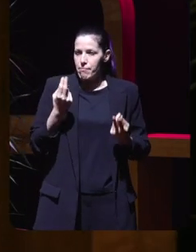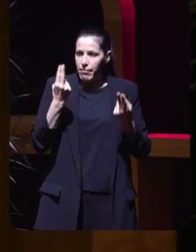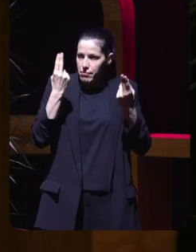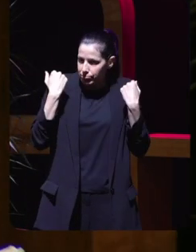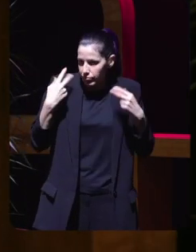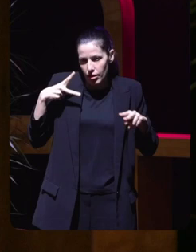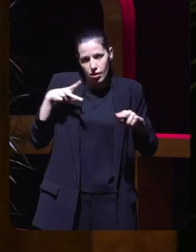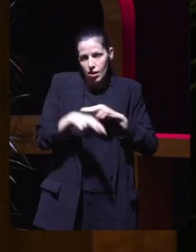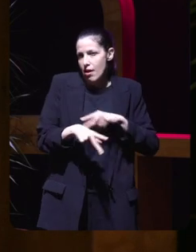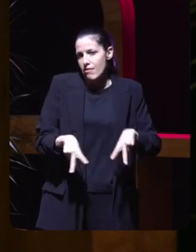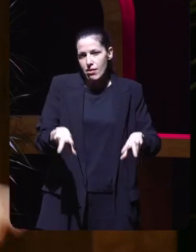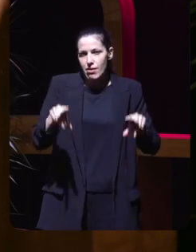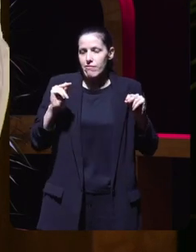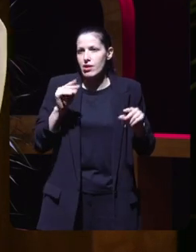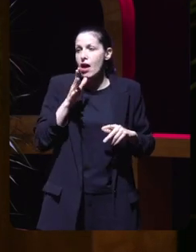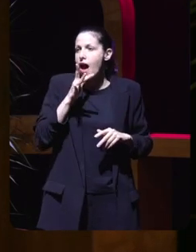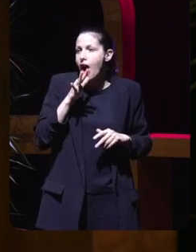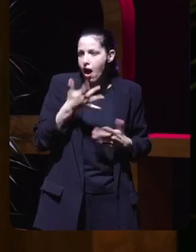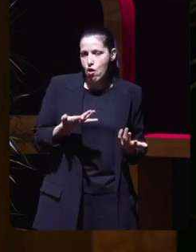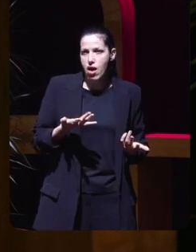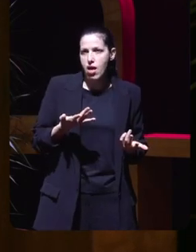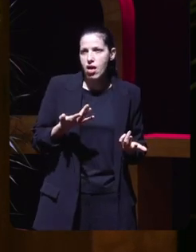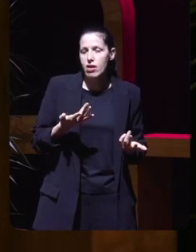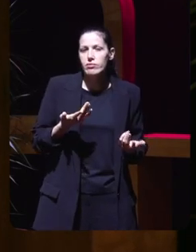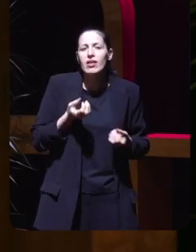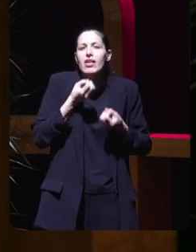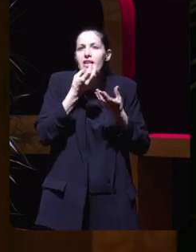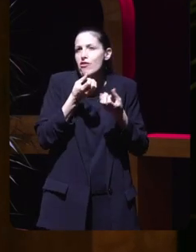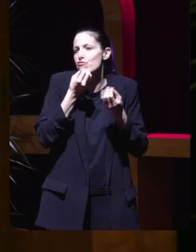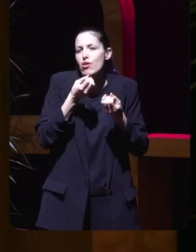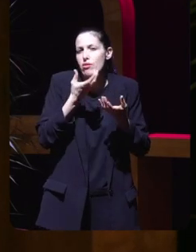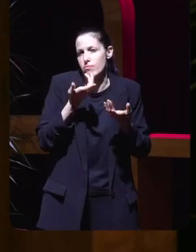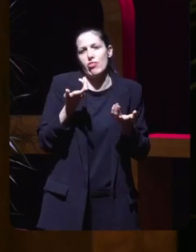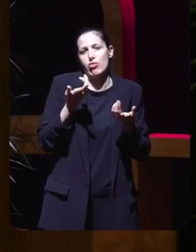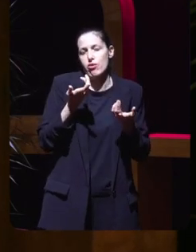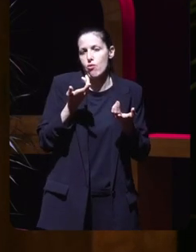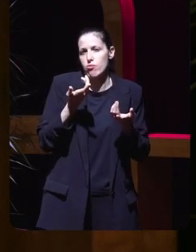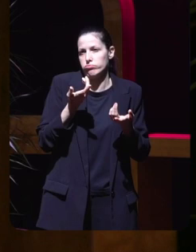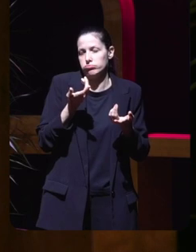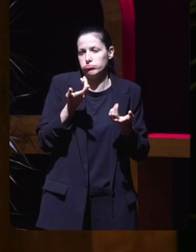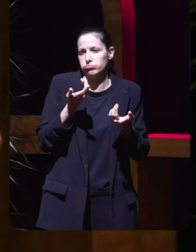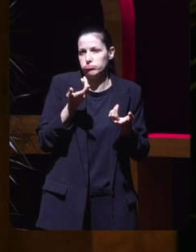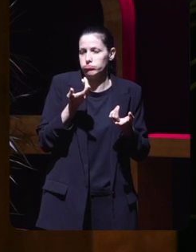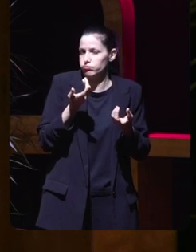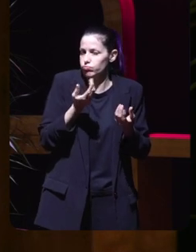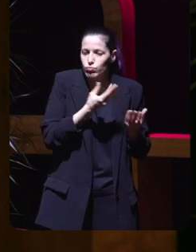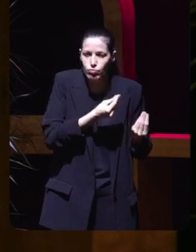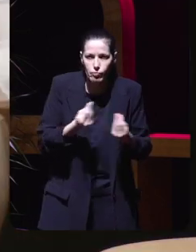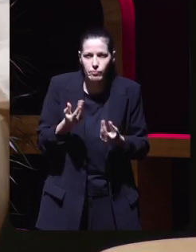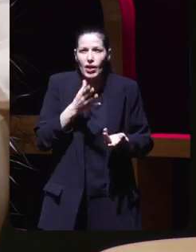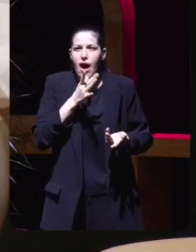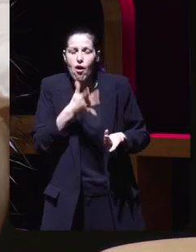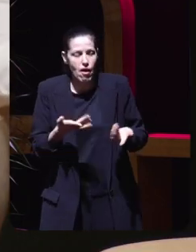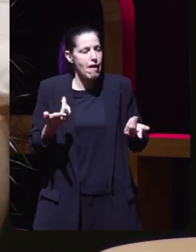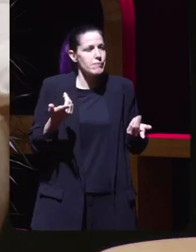sobreformada no es decir estamos aquí y aquí o sea somos un escenario sobreformada con salarios vacísimos o sea un poco